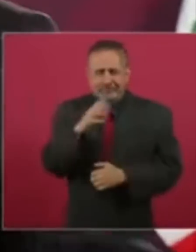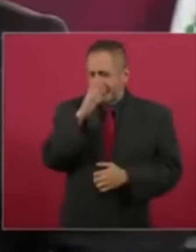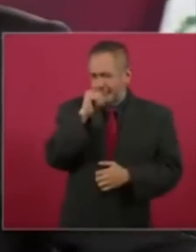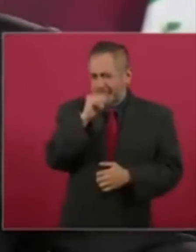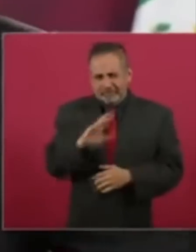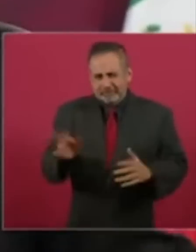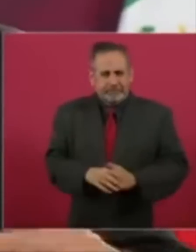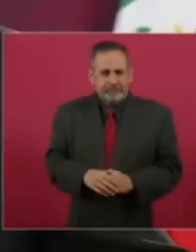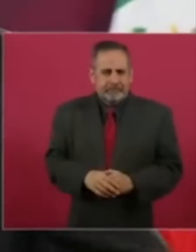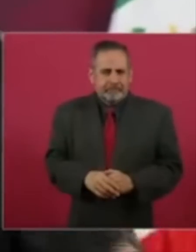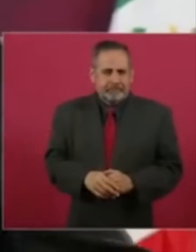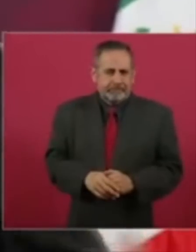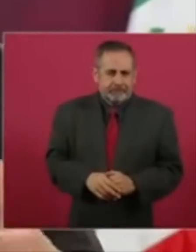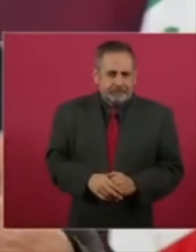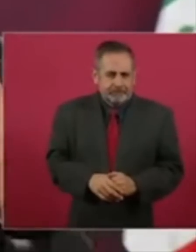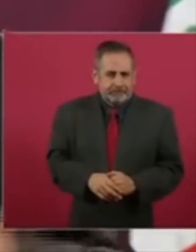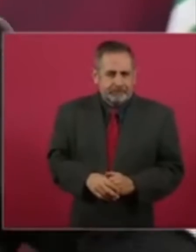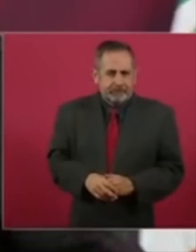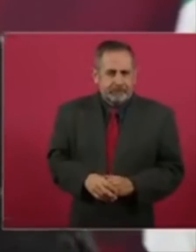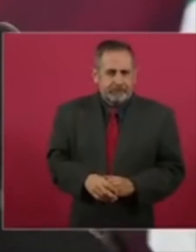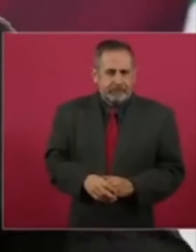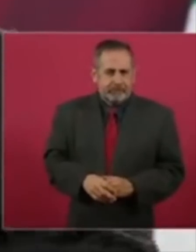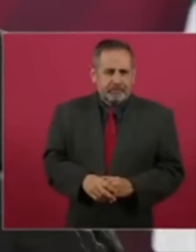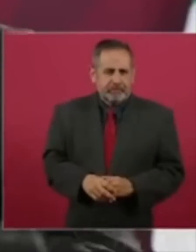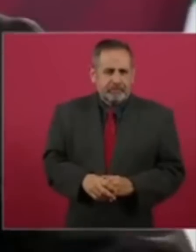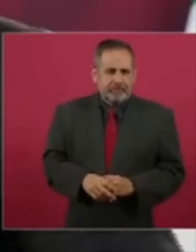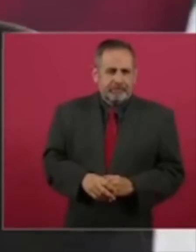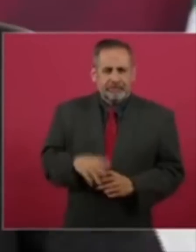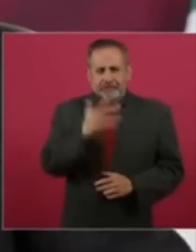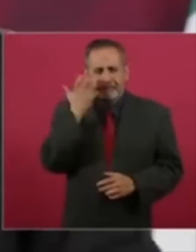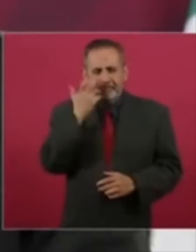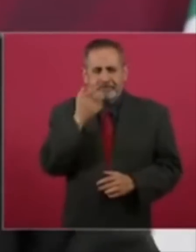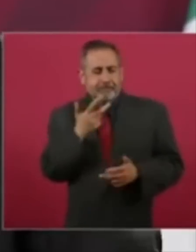O sea, ¿cómo? A ver, me subo una bicicleta